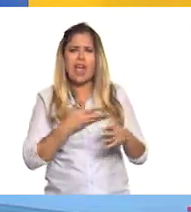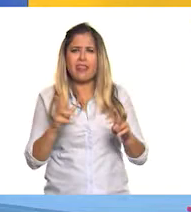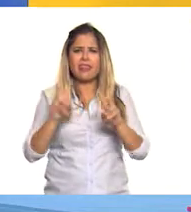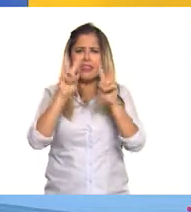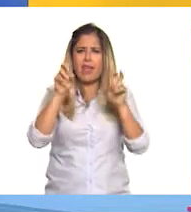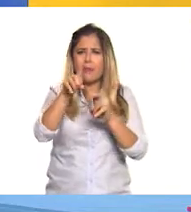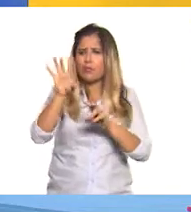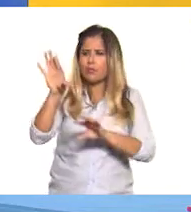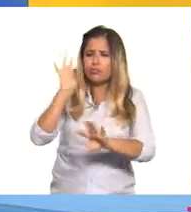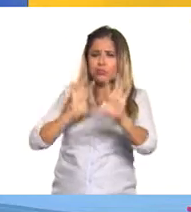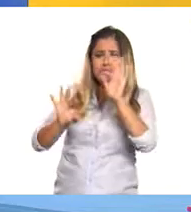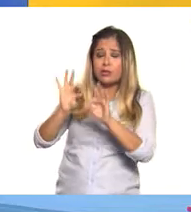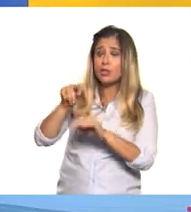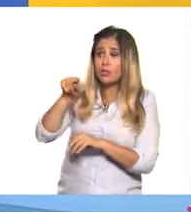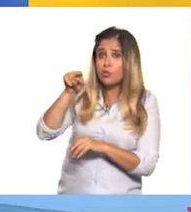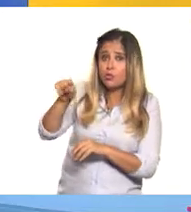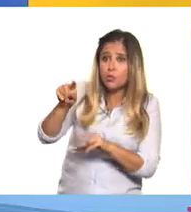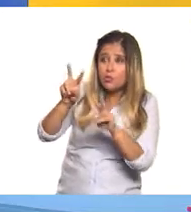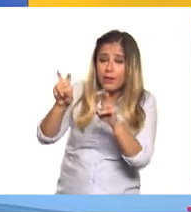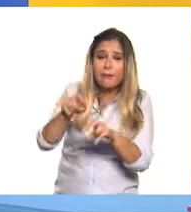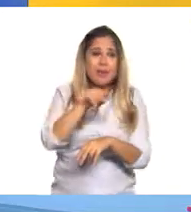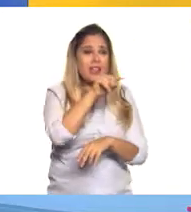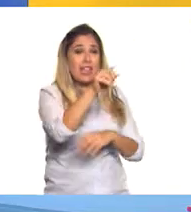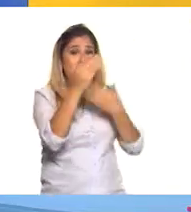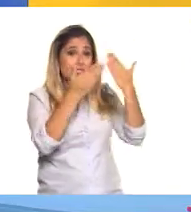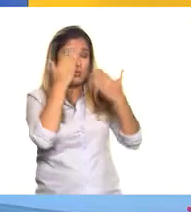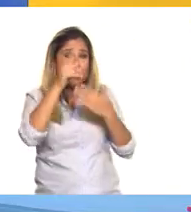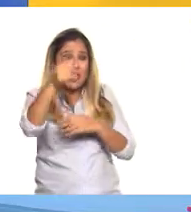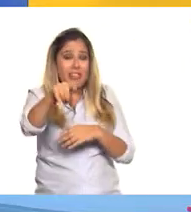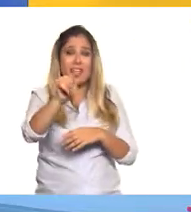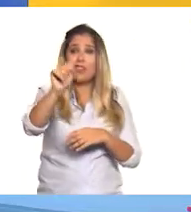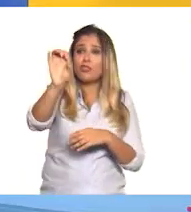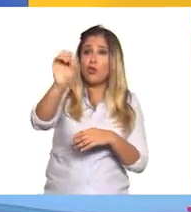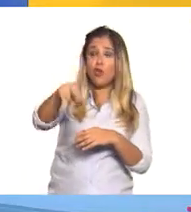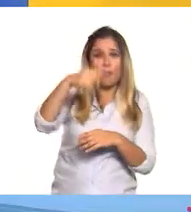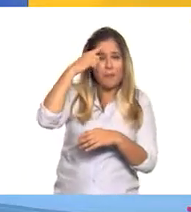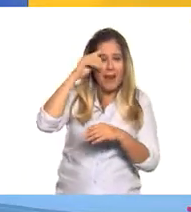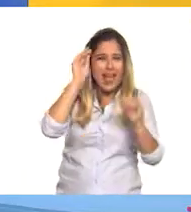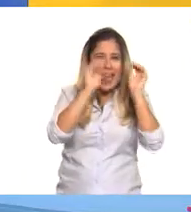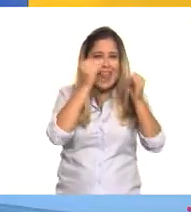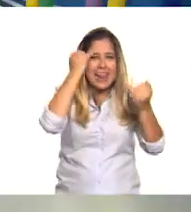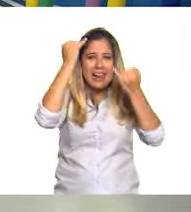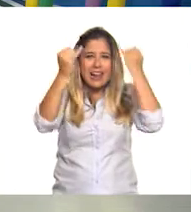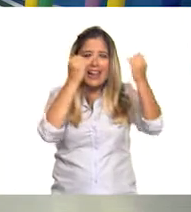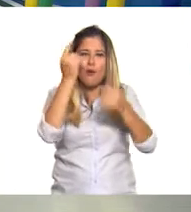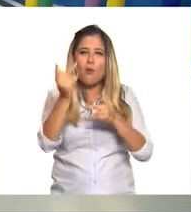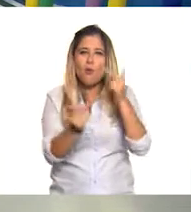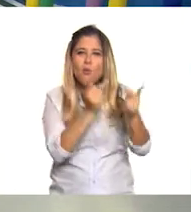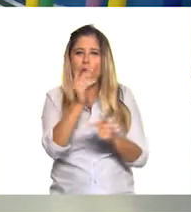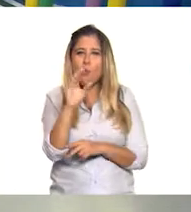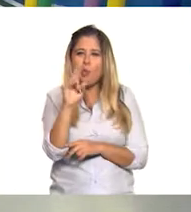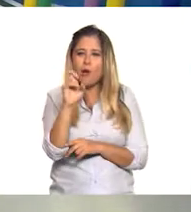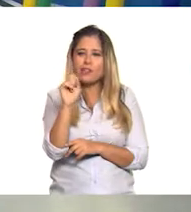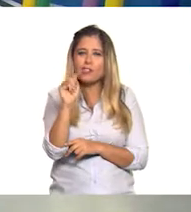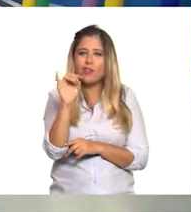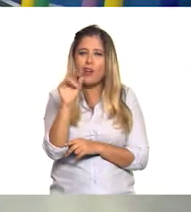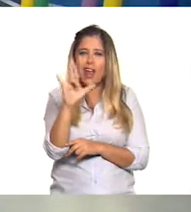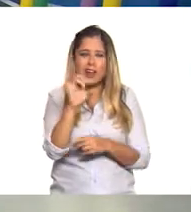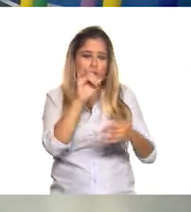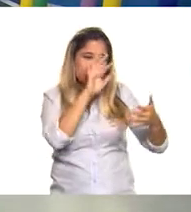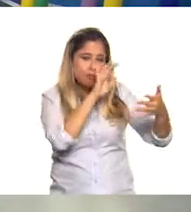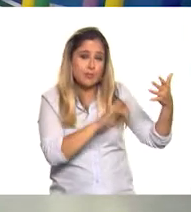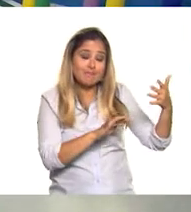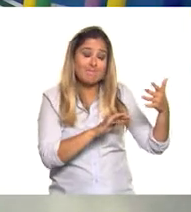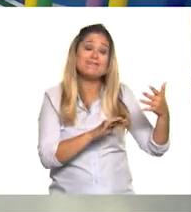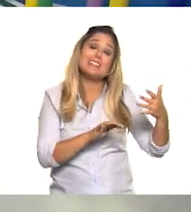que elijan tú, nuestros estudiantes en casa y TON, para diseñar su cuestionario? Por supuesto. Es